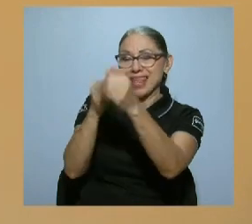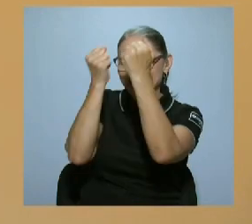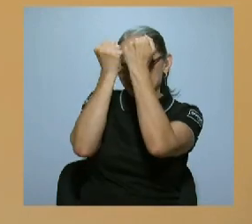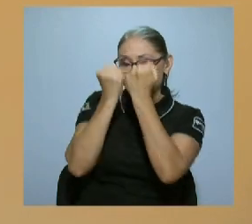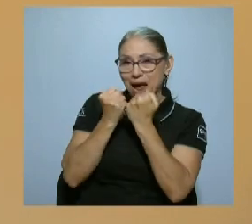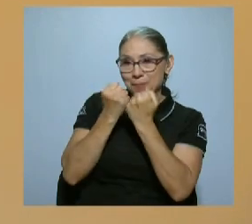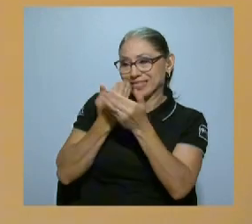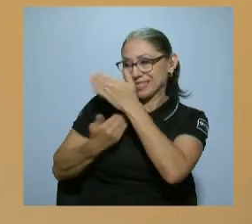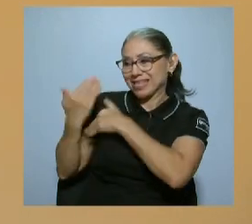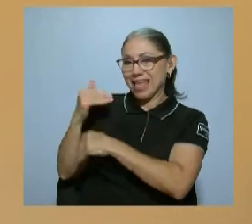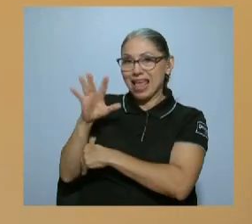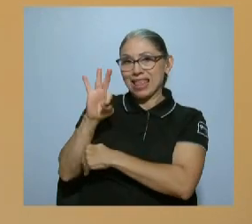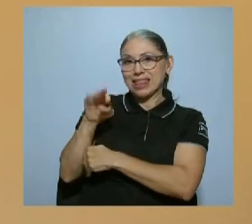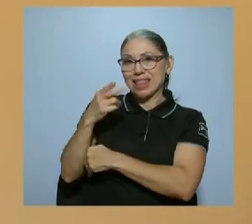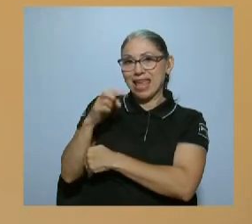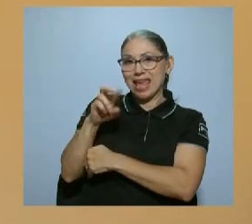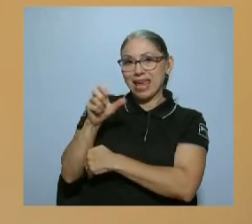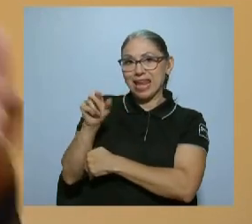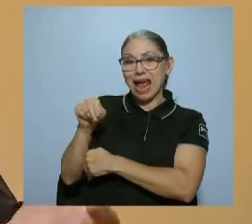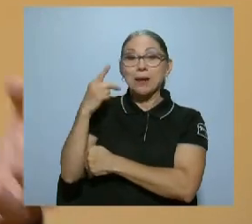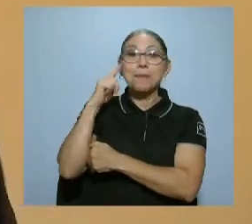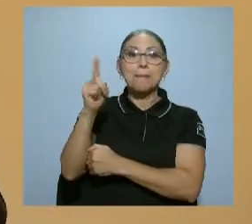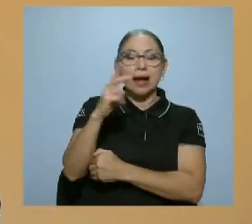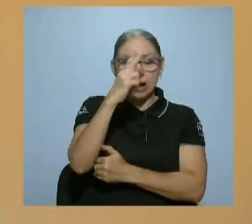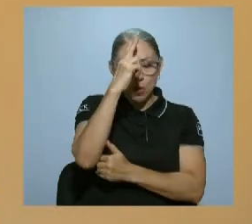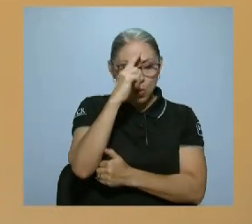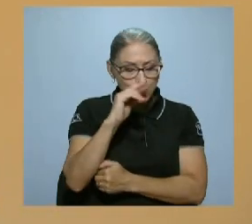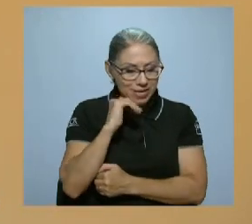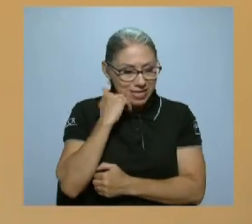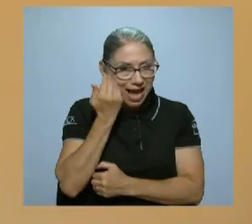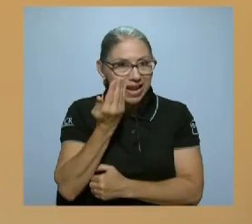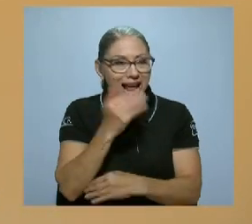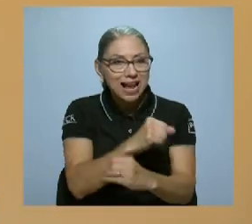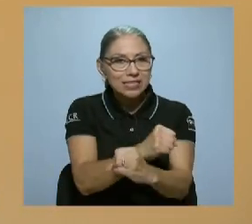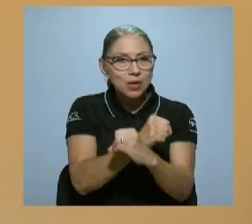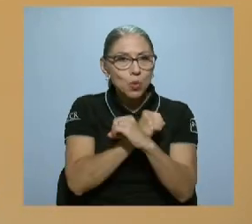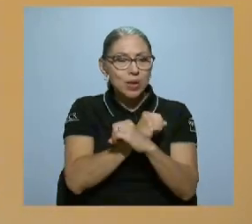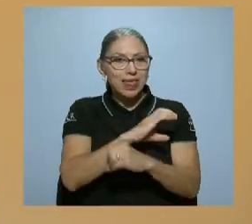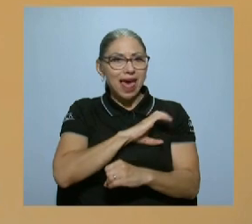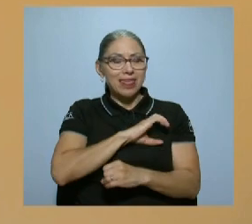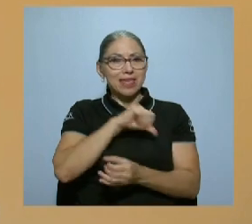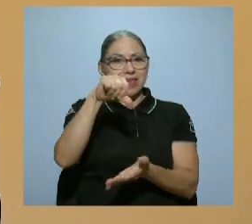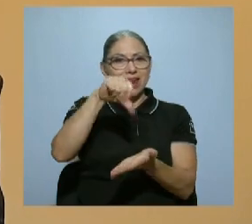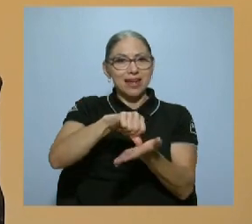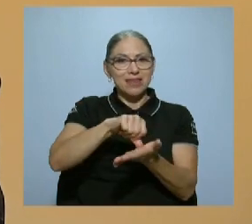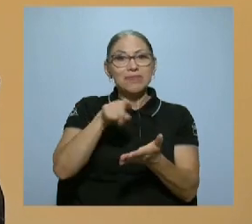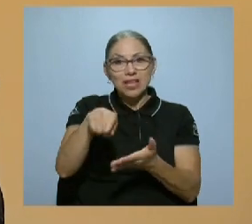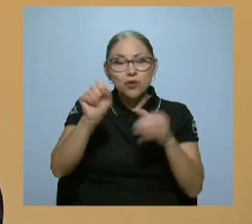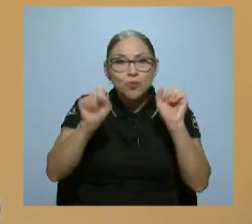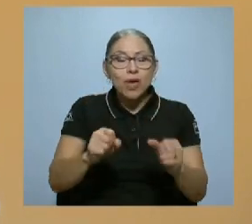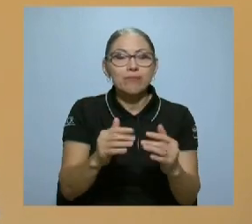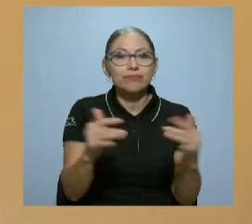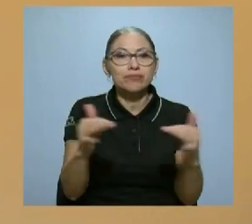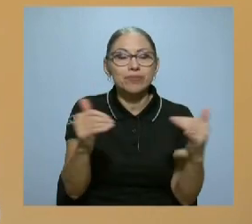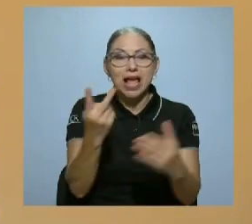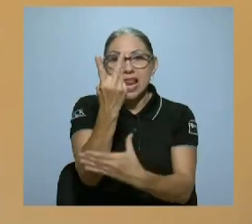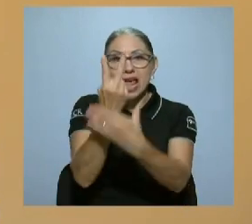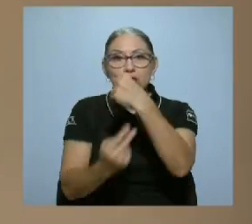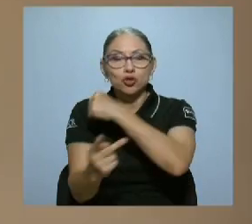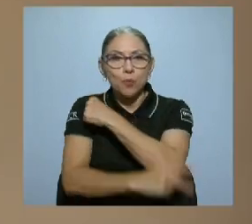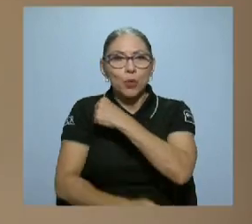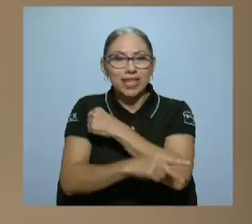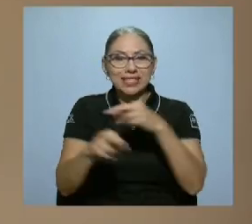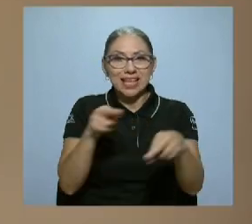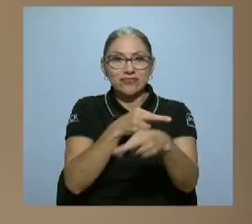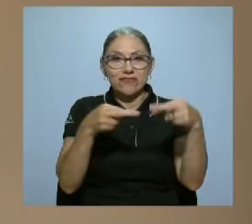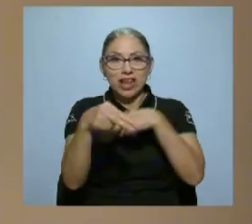para humillar a la seguridad iraní. Y esto puede provocar un conflicto entre las dos potencias regionales. Las dos potencias